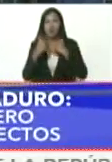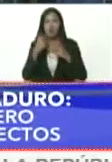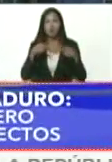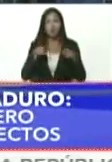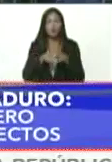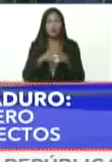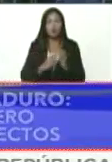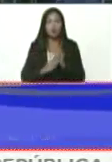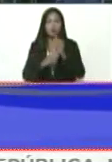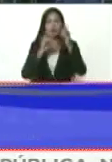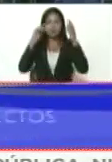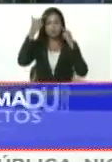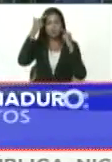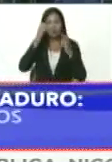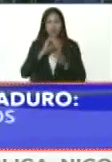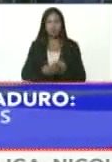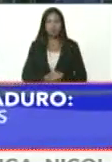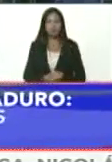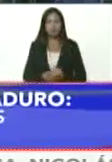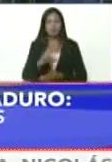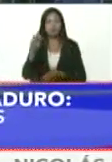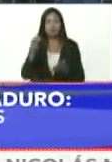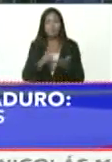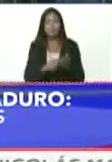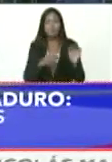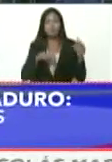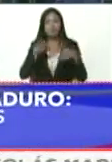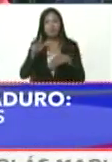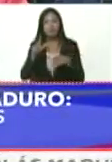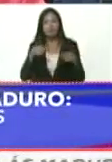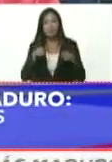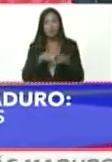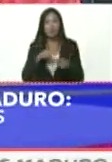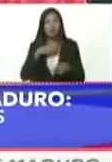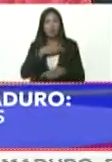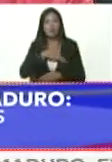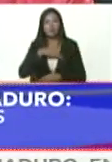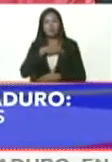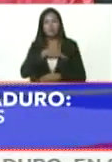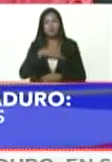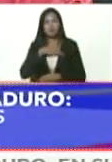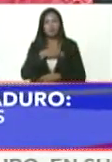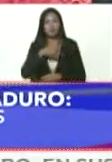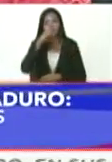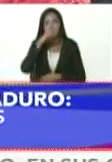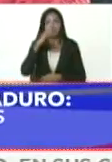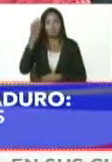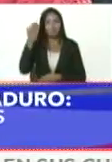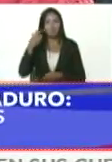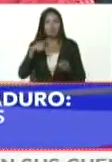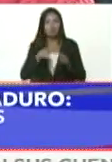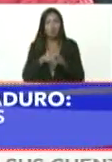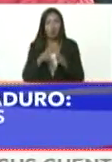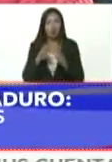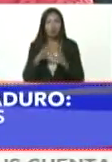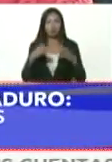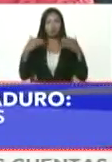Chávez. Yo en el 2013 lo convertí en una misión. Y el año pasado lo convertí en gran